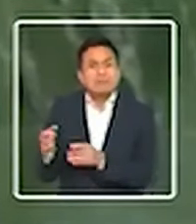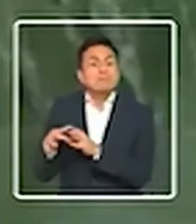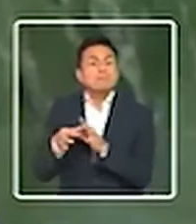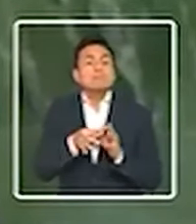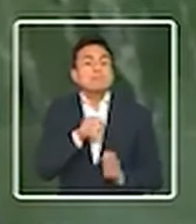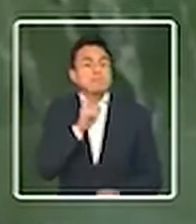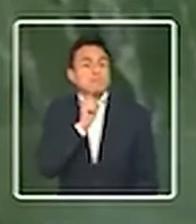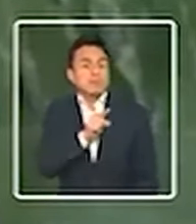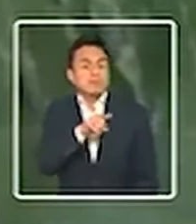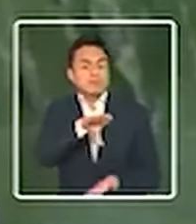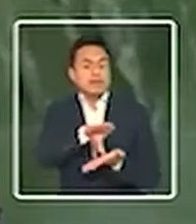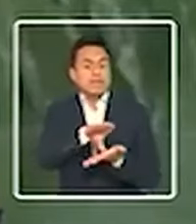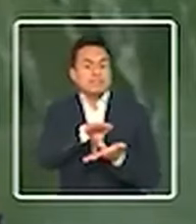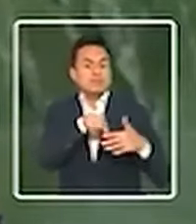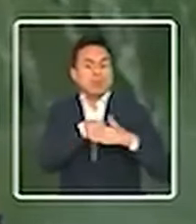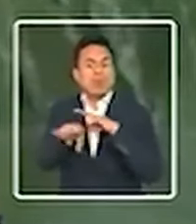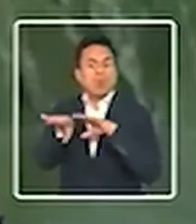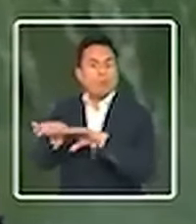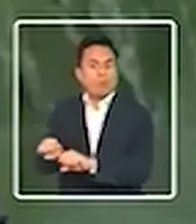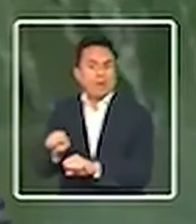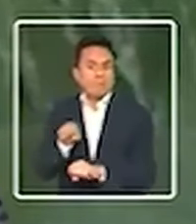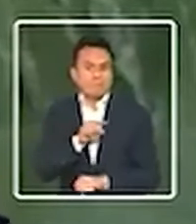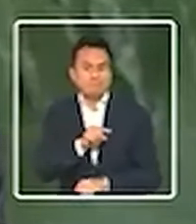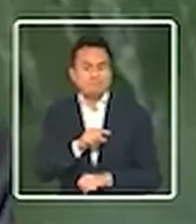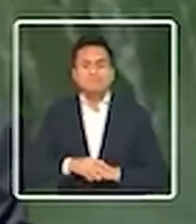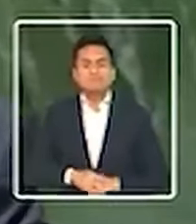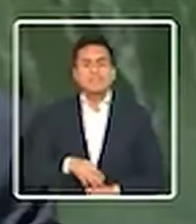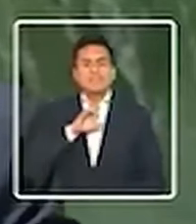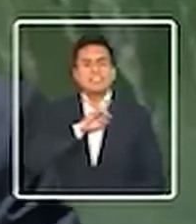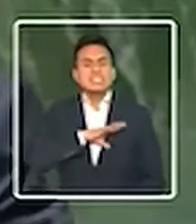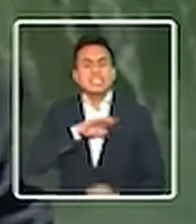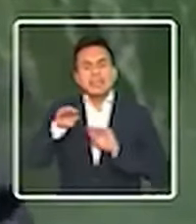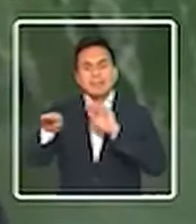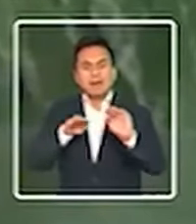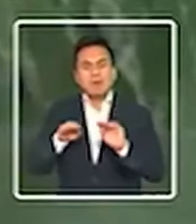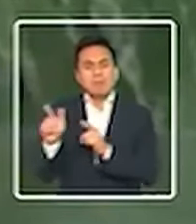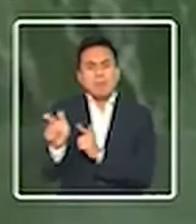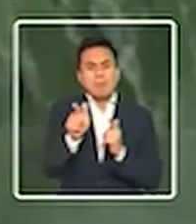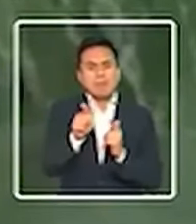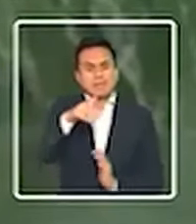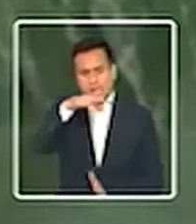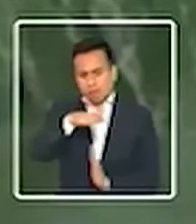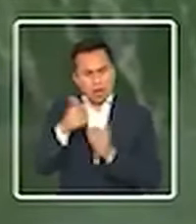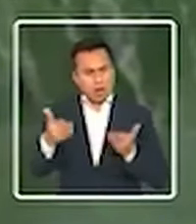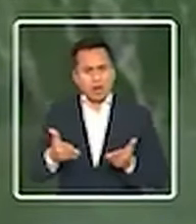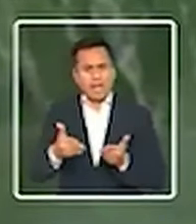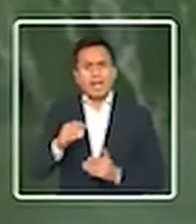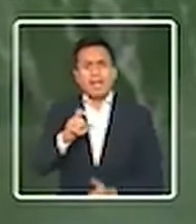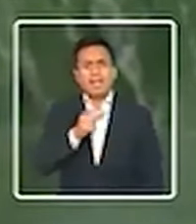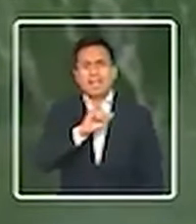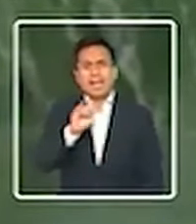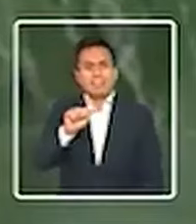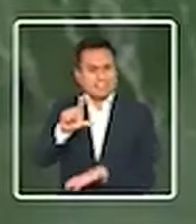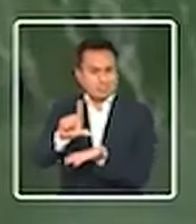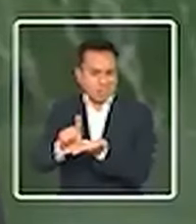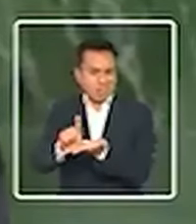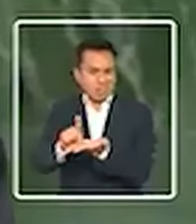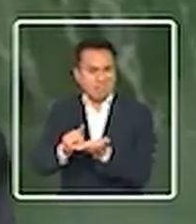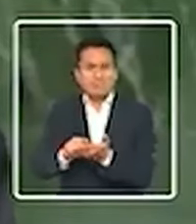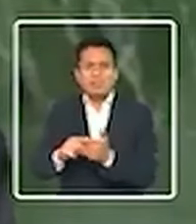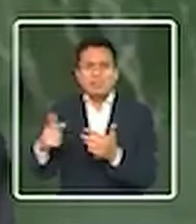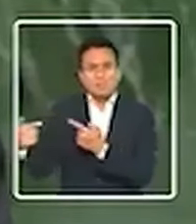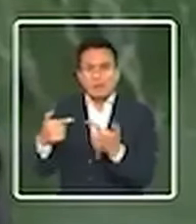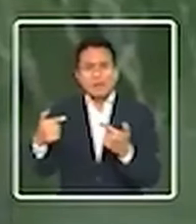por parte del país ocupante. Desde Chile llamamos a un alto al fuego Un llamado para la paz del presidente